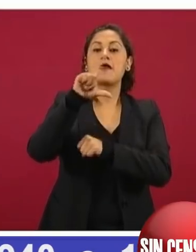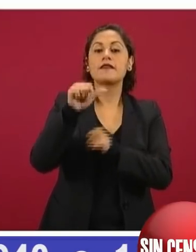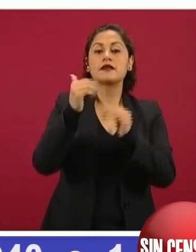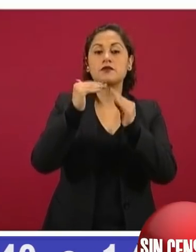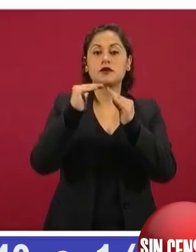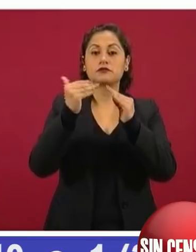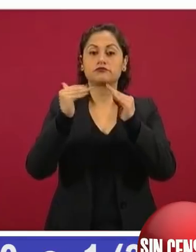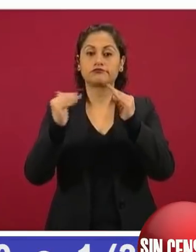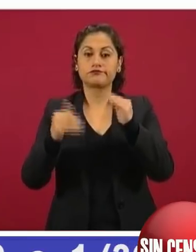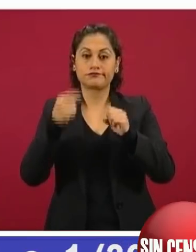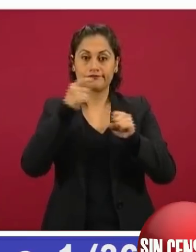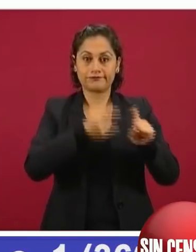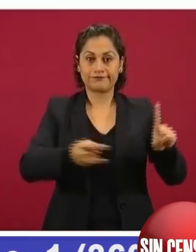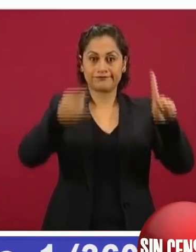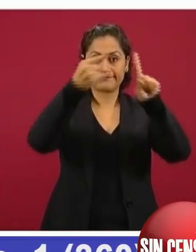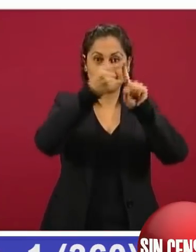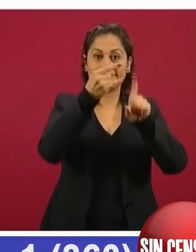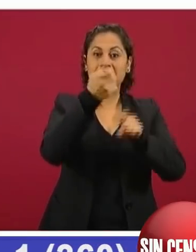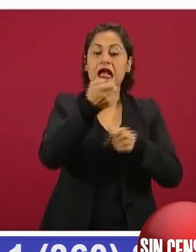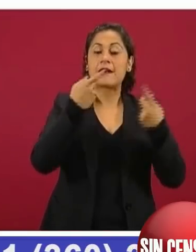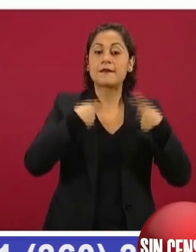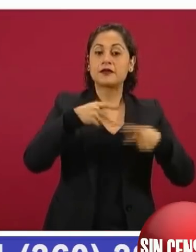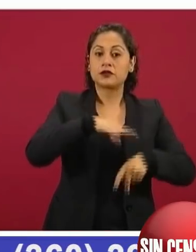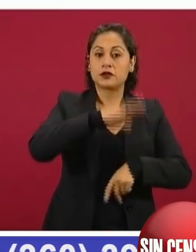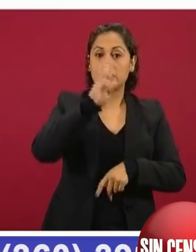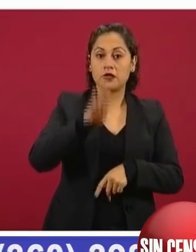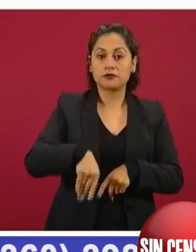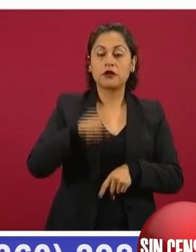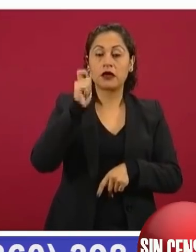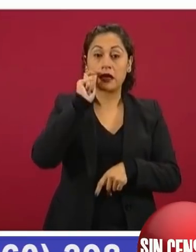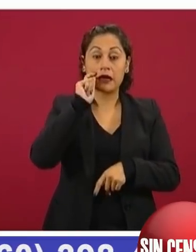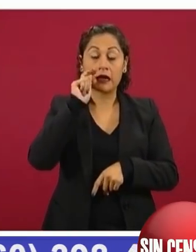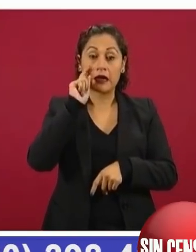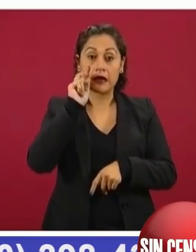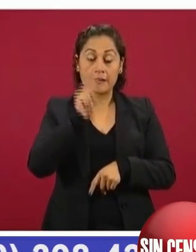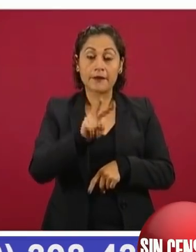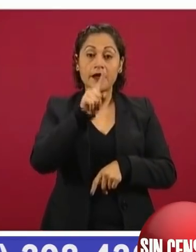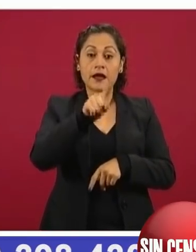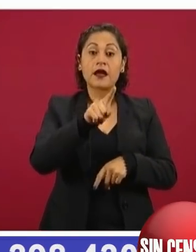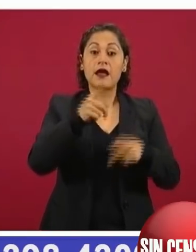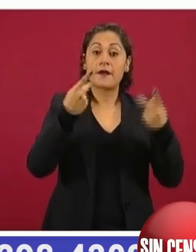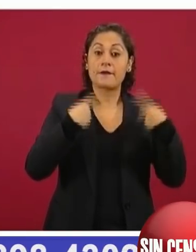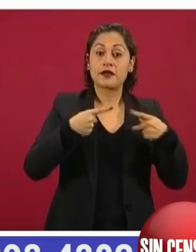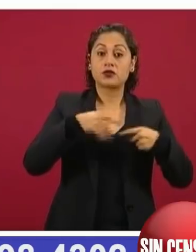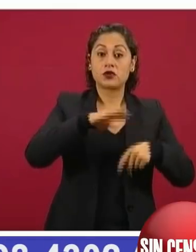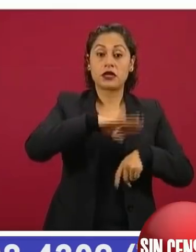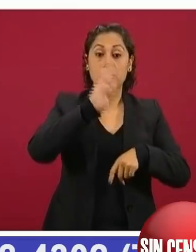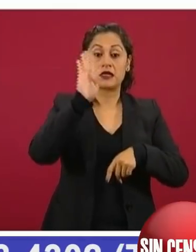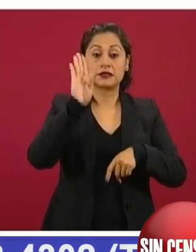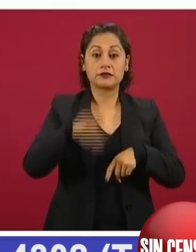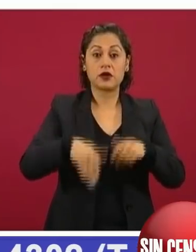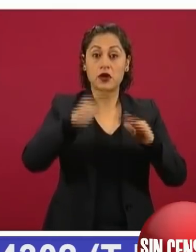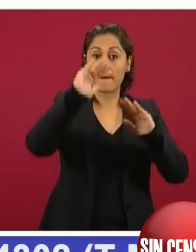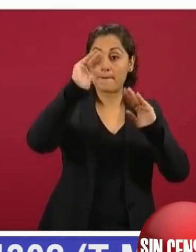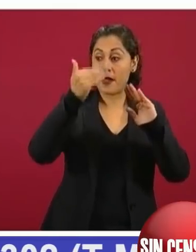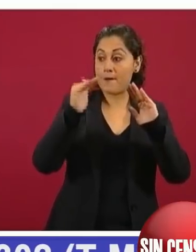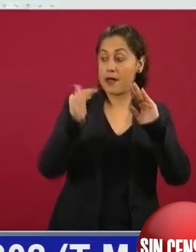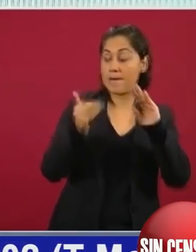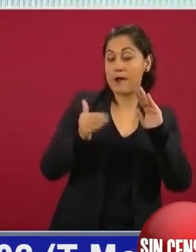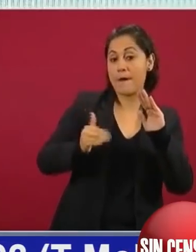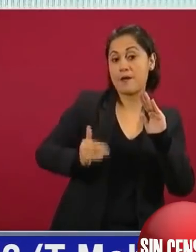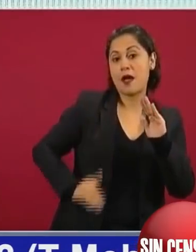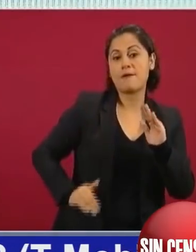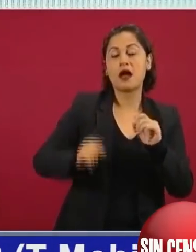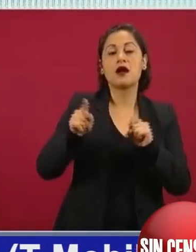la mortalidad, justo lo que acabo de describir. La velocidad de descenso de la mortalidad es mayor que la disminución de los casos.